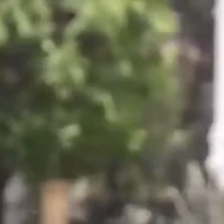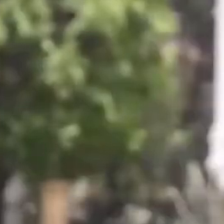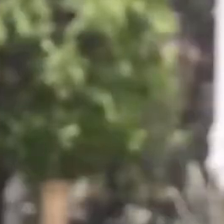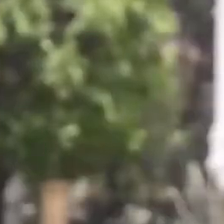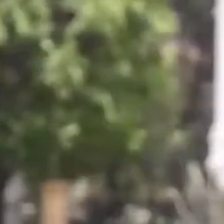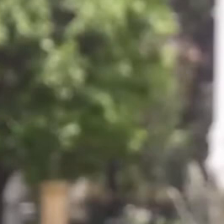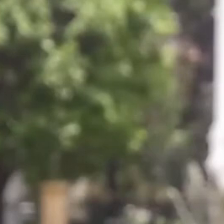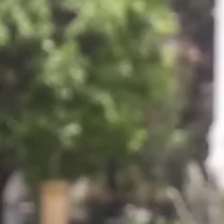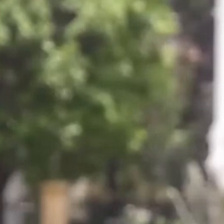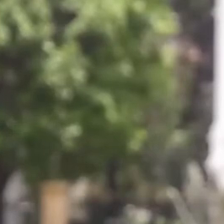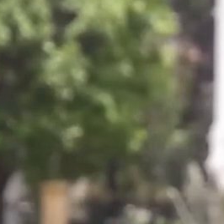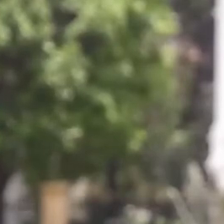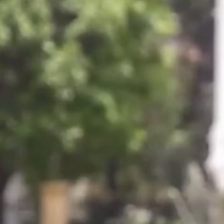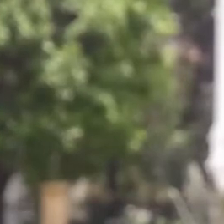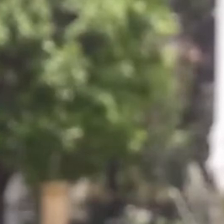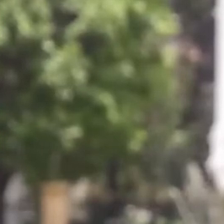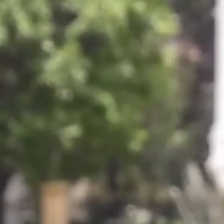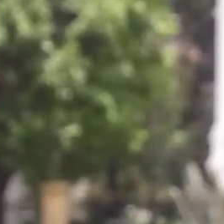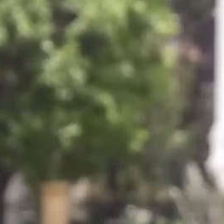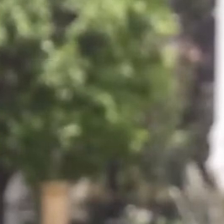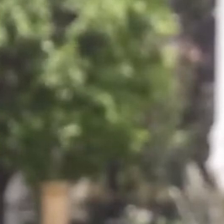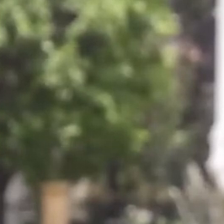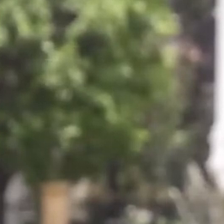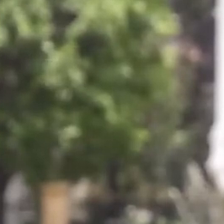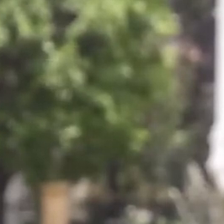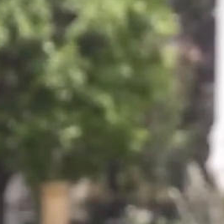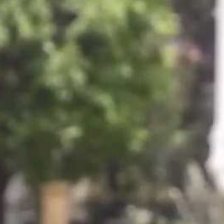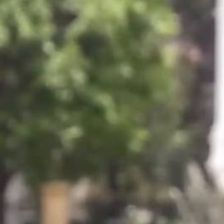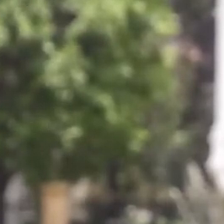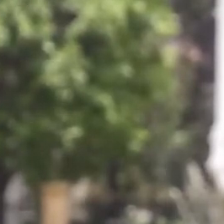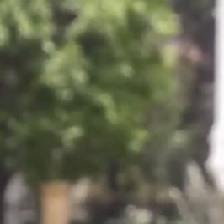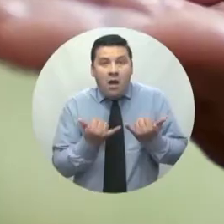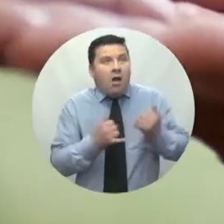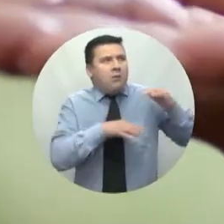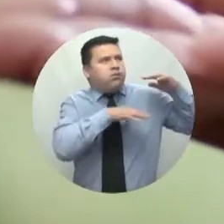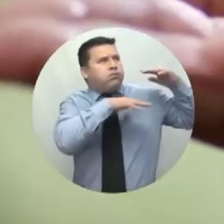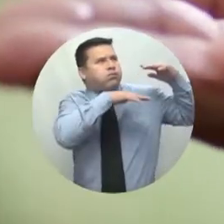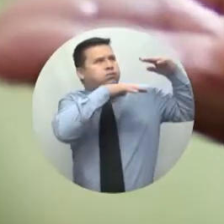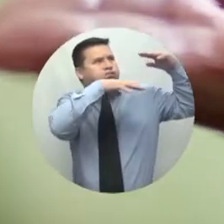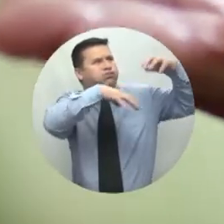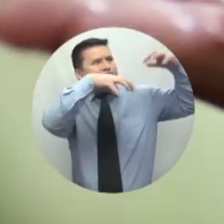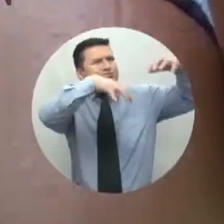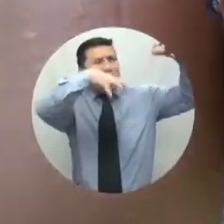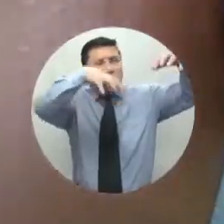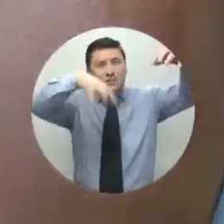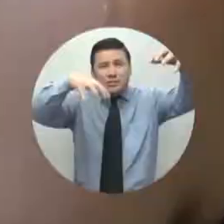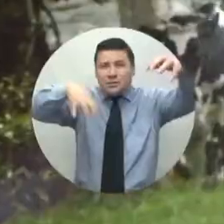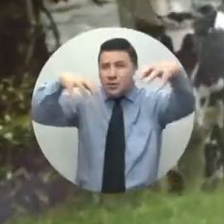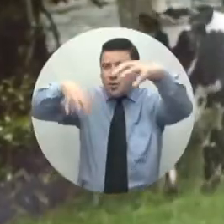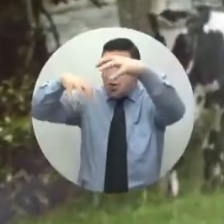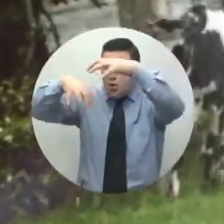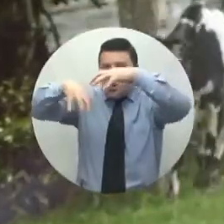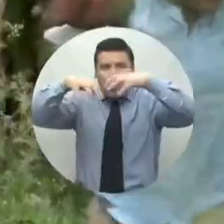Sigan conectados con Casa de Leyes luego de estos mensajes institucionales. Ya regresamos. En temporada de